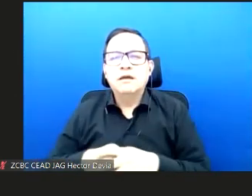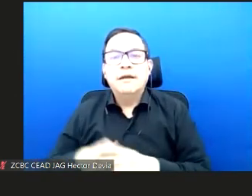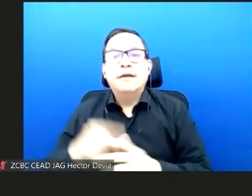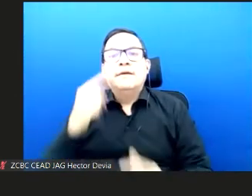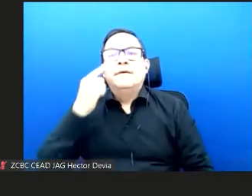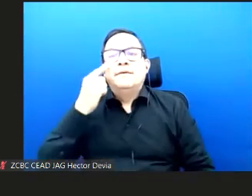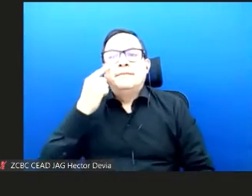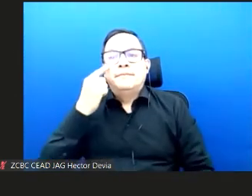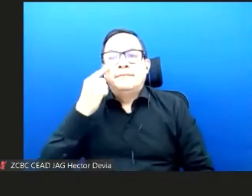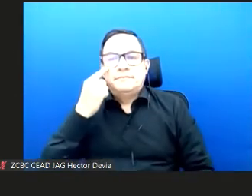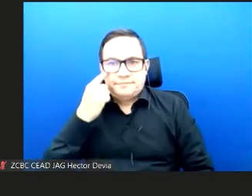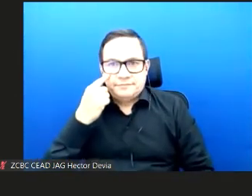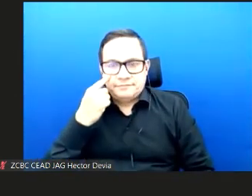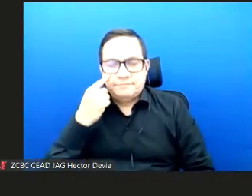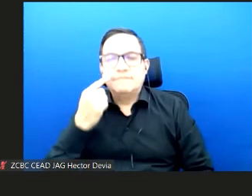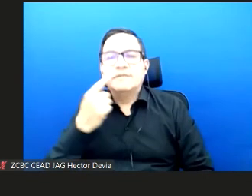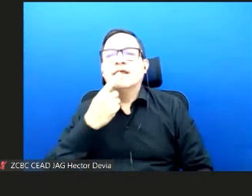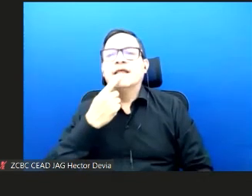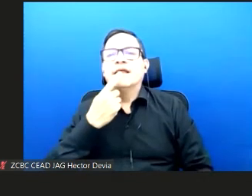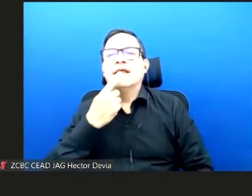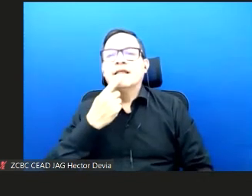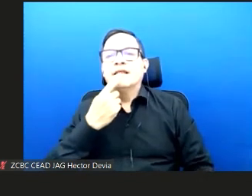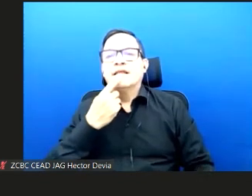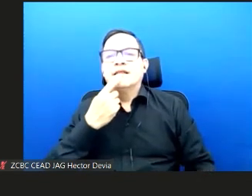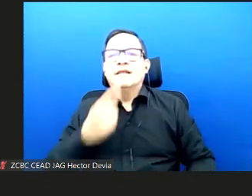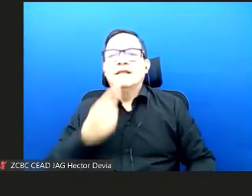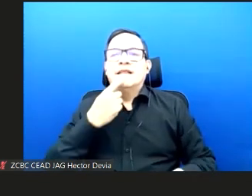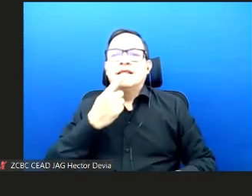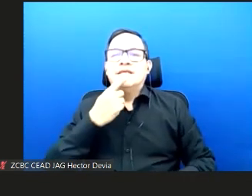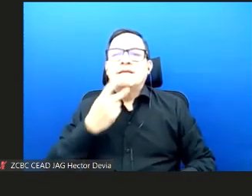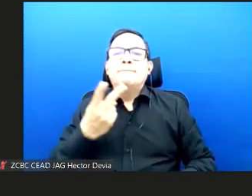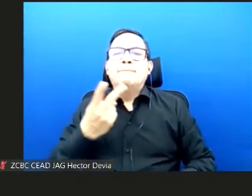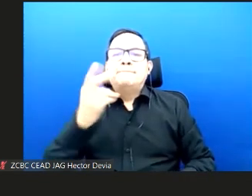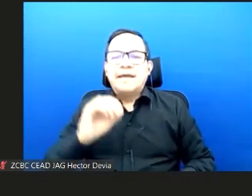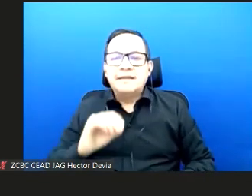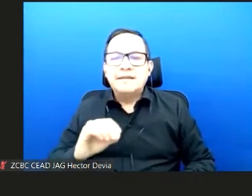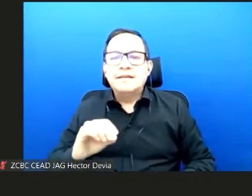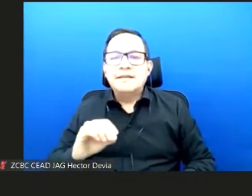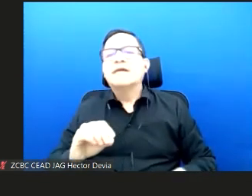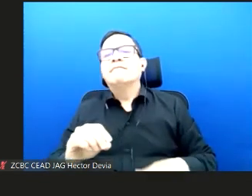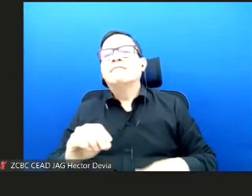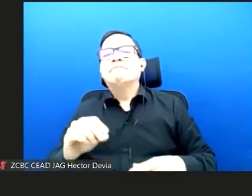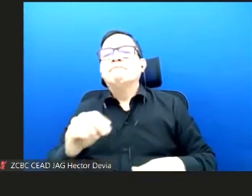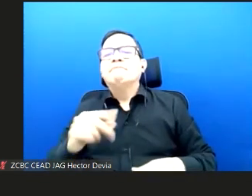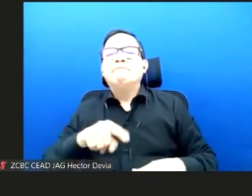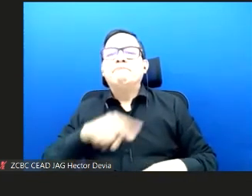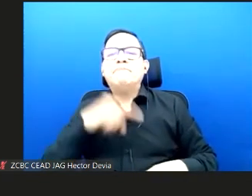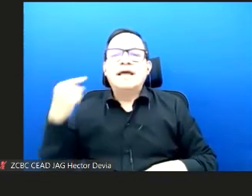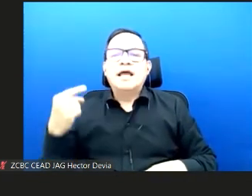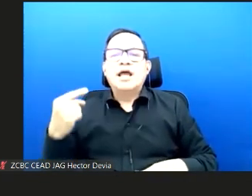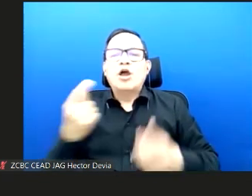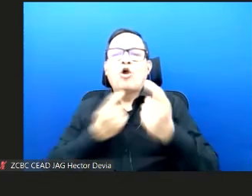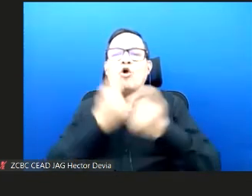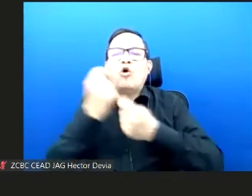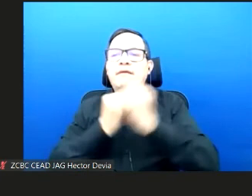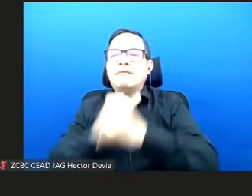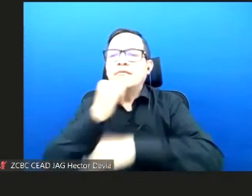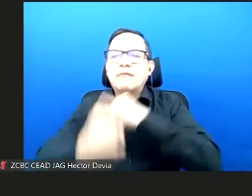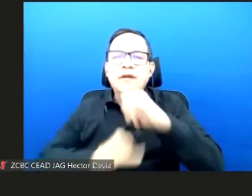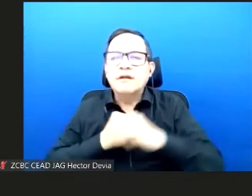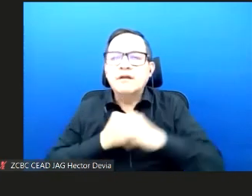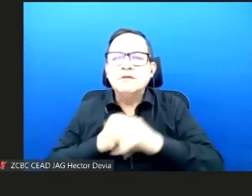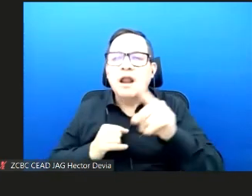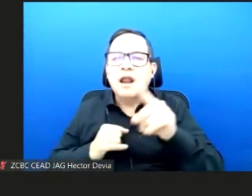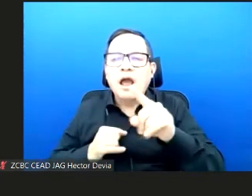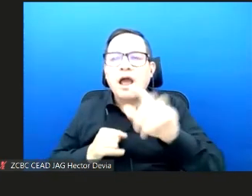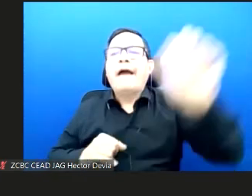atención. Tenemos que, nos dicen que son 20 que perdieron comercio internacional. ¿Cuál es comercio internacional? La